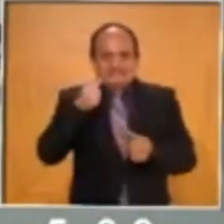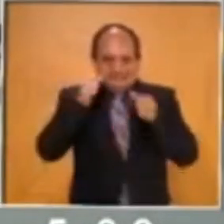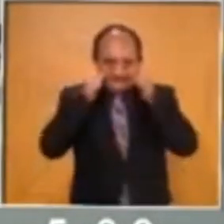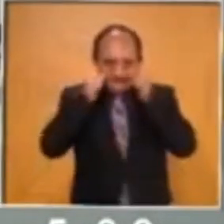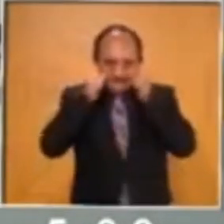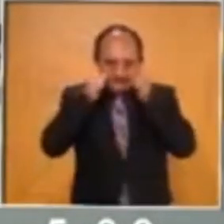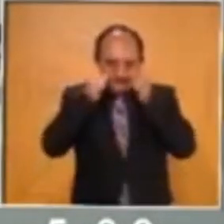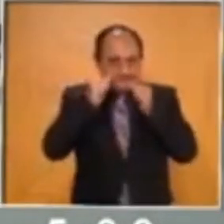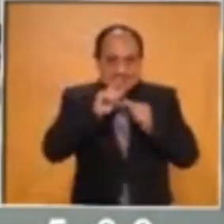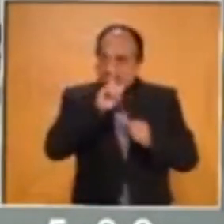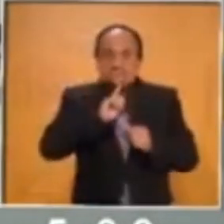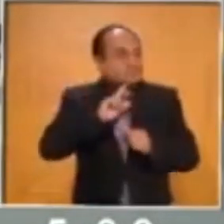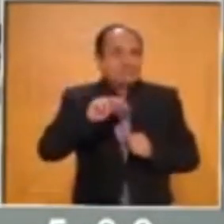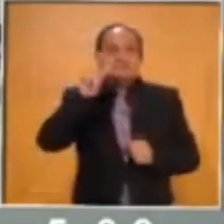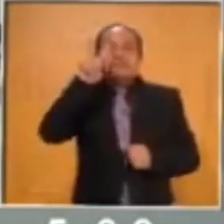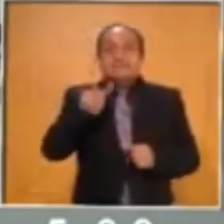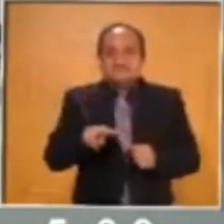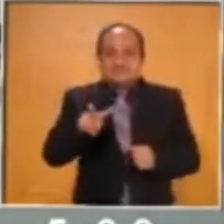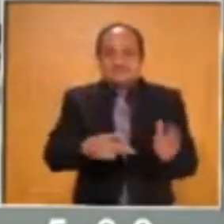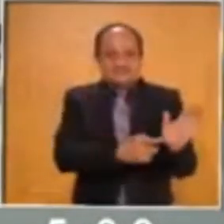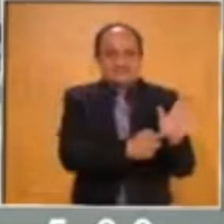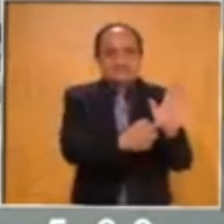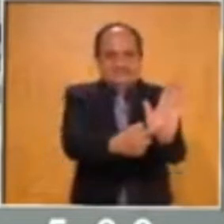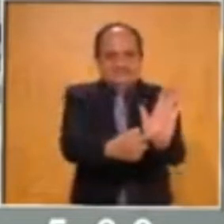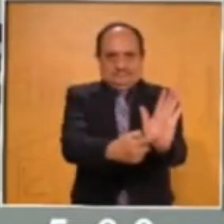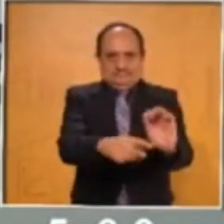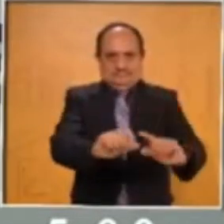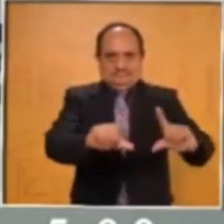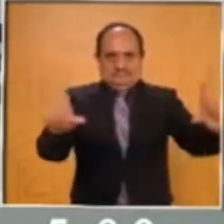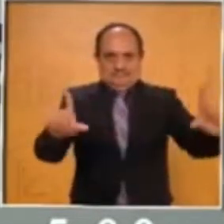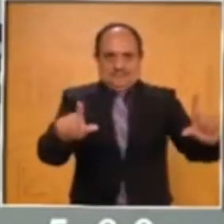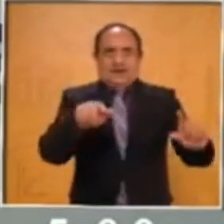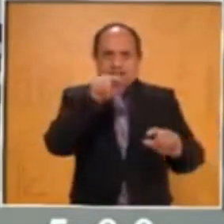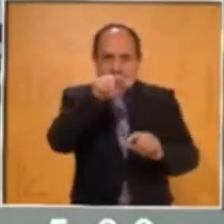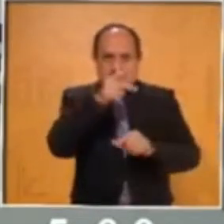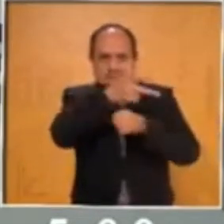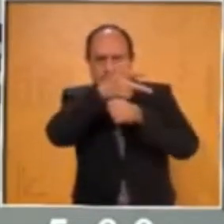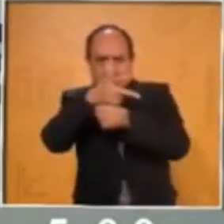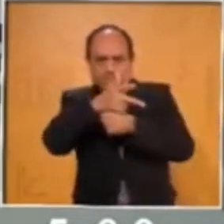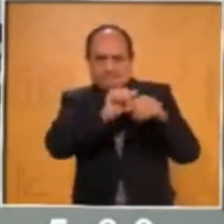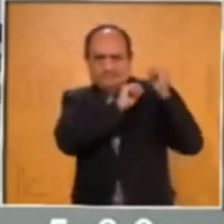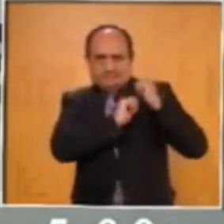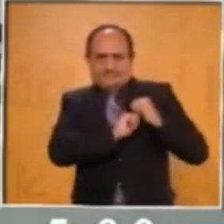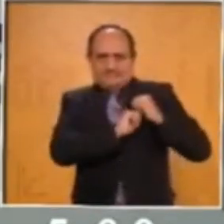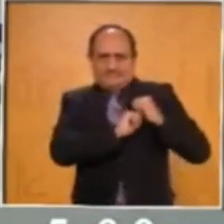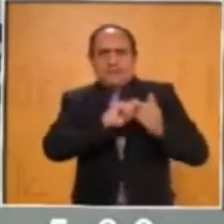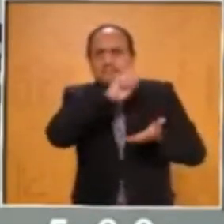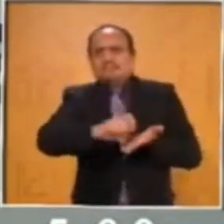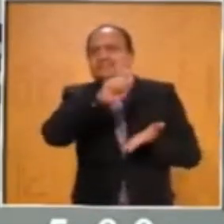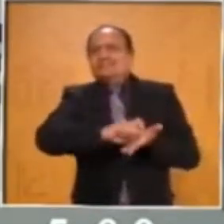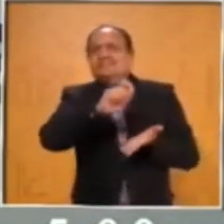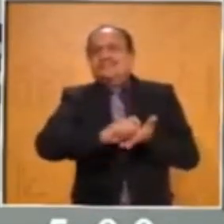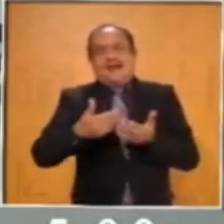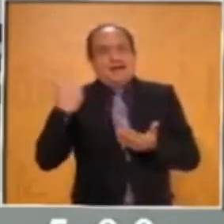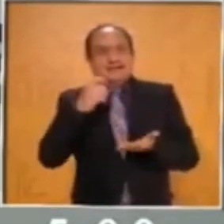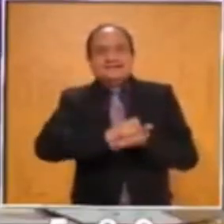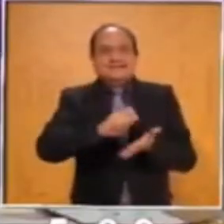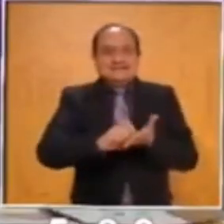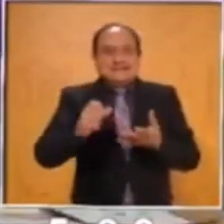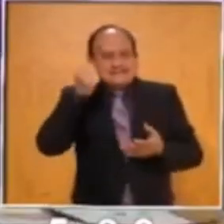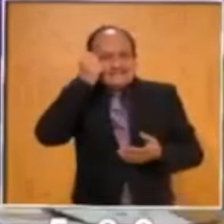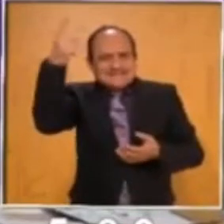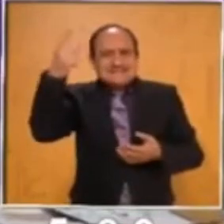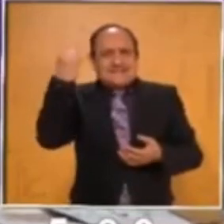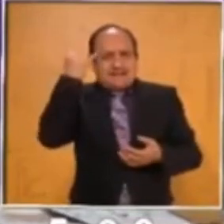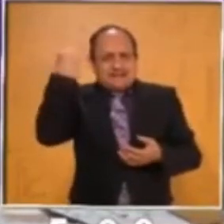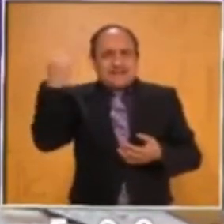no es mentira, aquí está, aquí está el productor que me está viendo, me veía, escribe y escribe. Se me ocurrió una